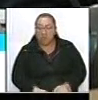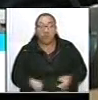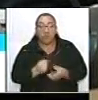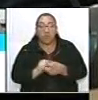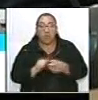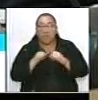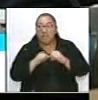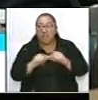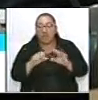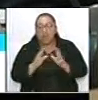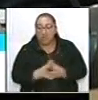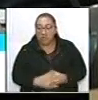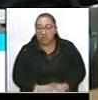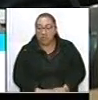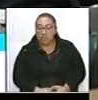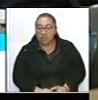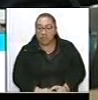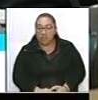Estable.